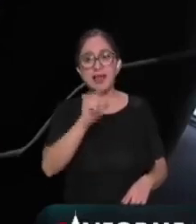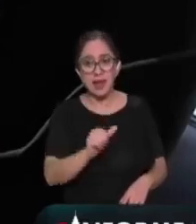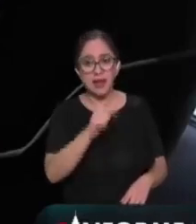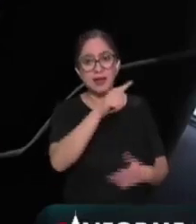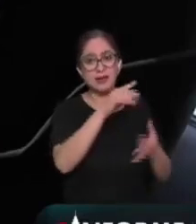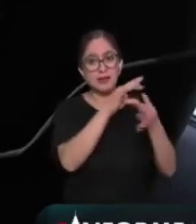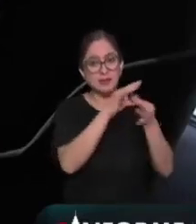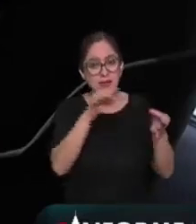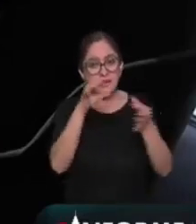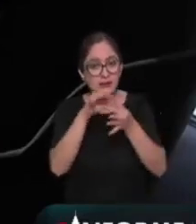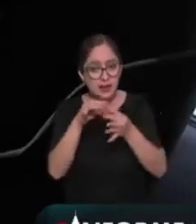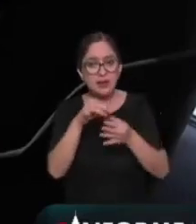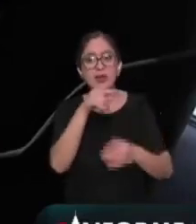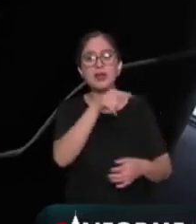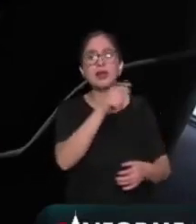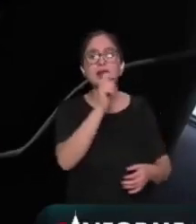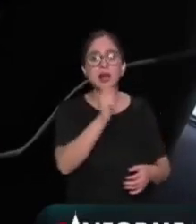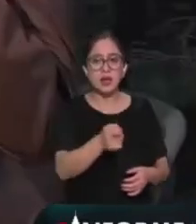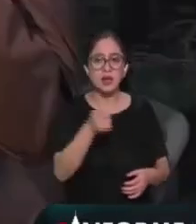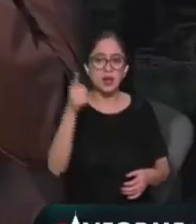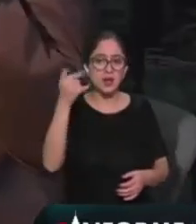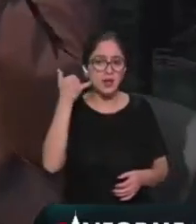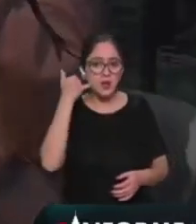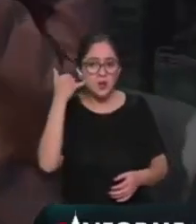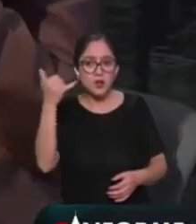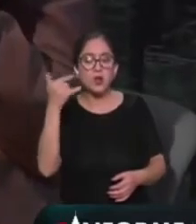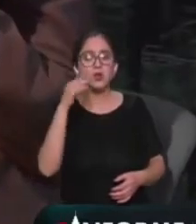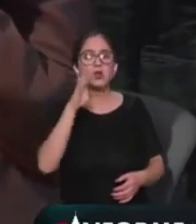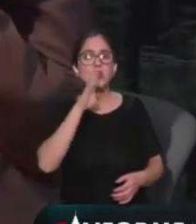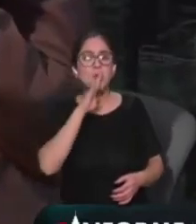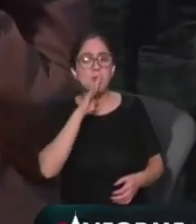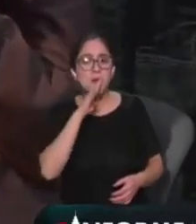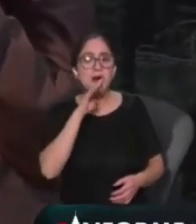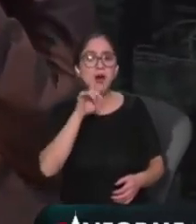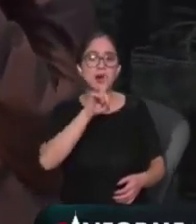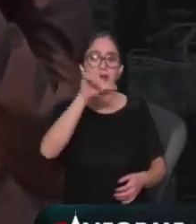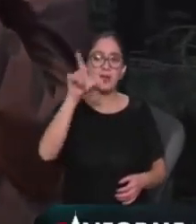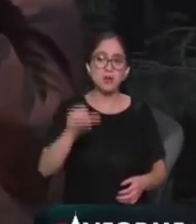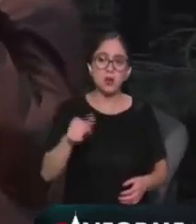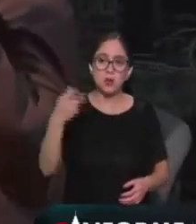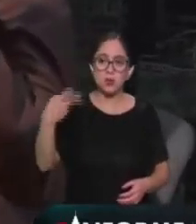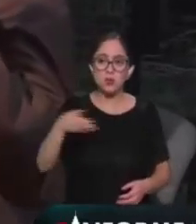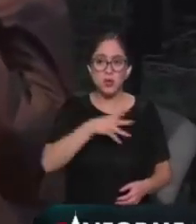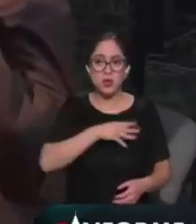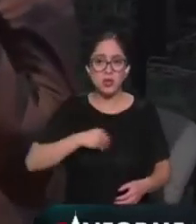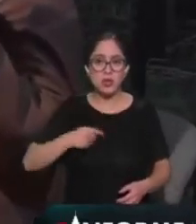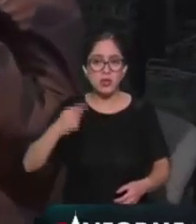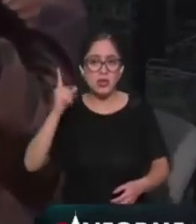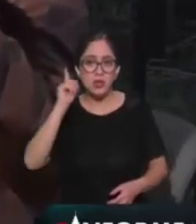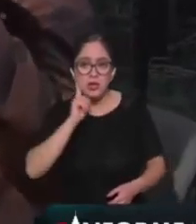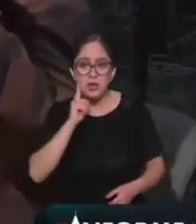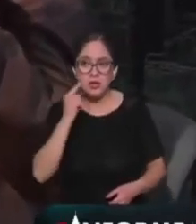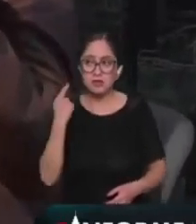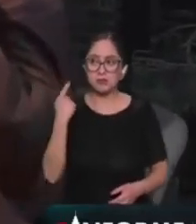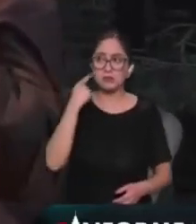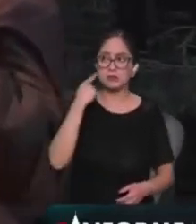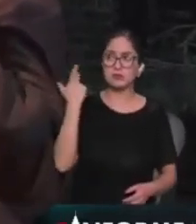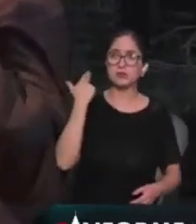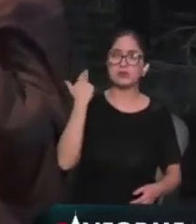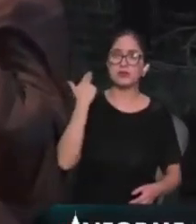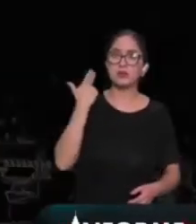que le hablaban a su mamá y soy a su hija, ¿no? Híjoles, es que cualquiera, ¿no? Dices, ¿dónde te